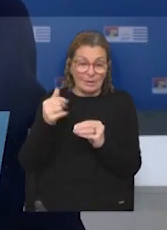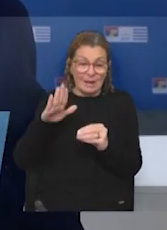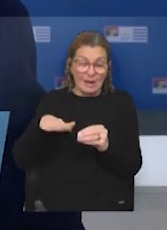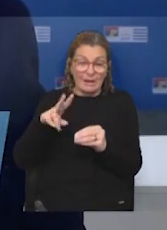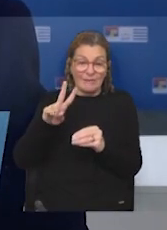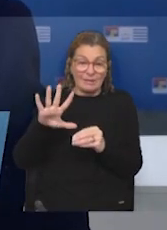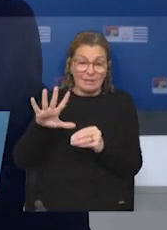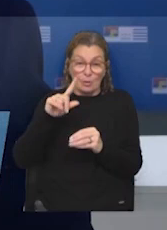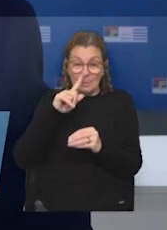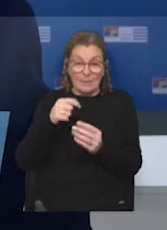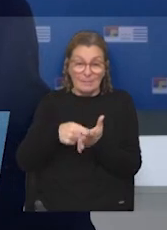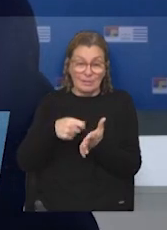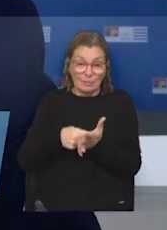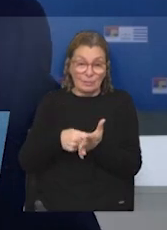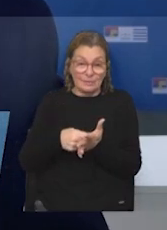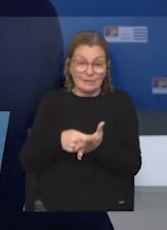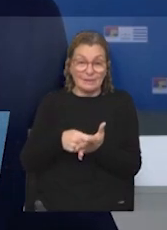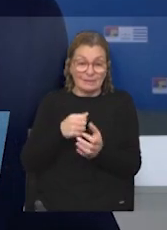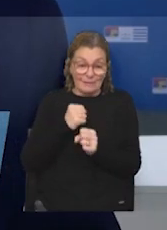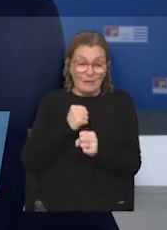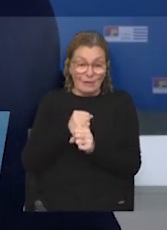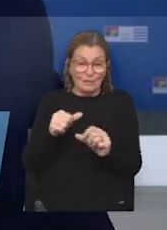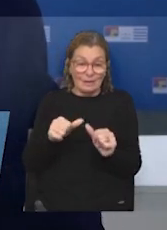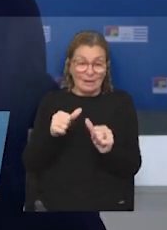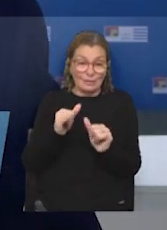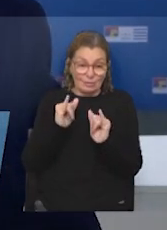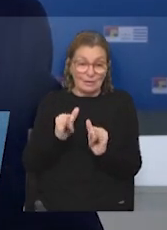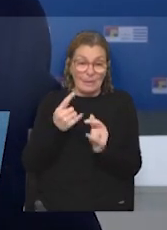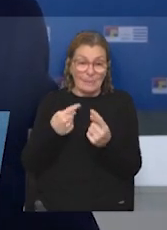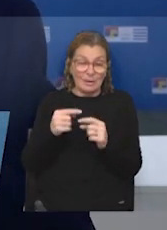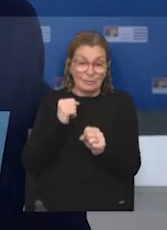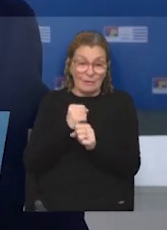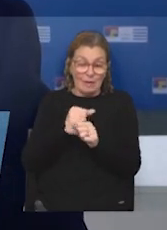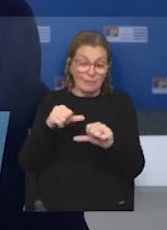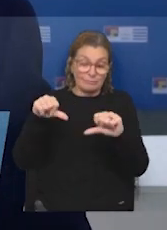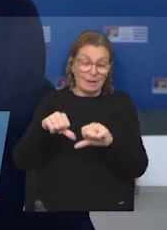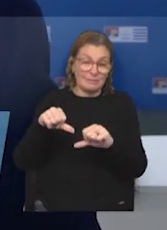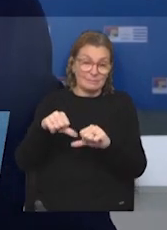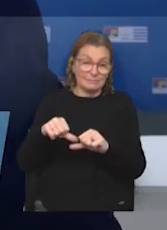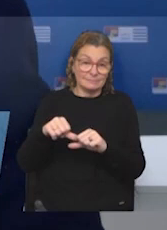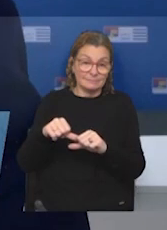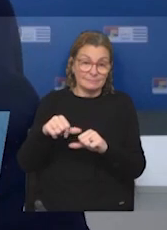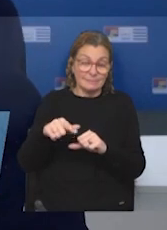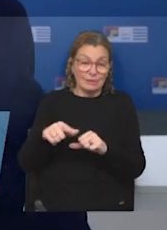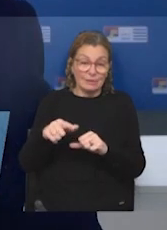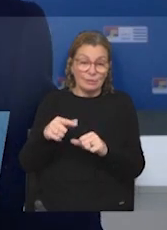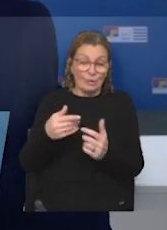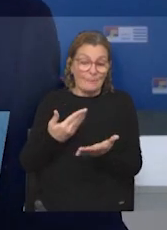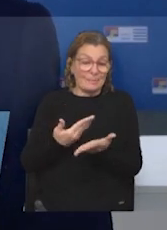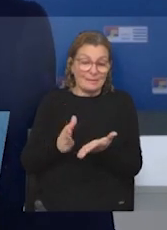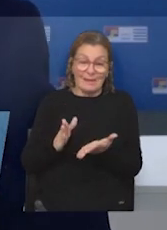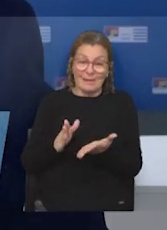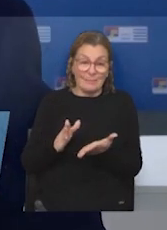25000 pesos Es que trabajo Se generó pero Se generó trabajo de mala calidad esto desmerece el trabajo